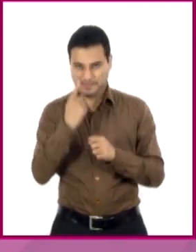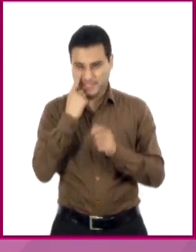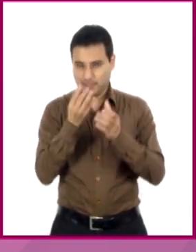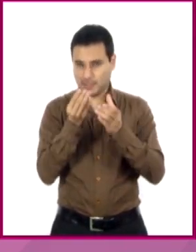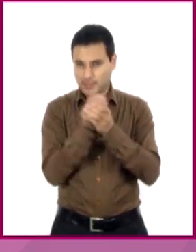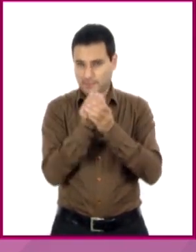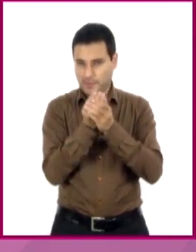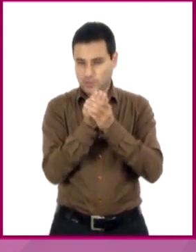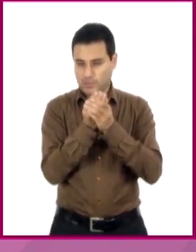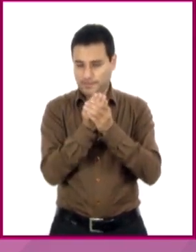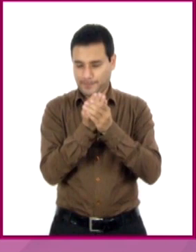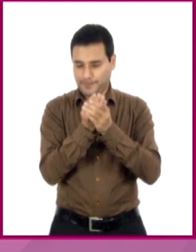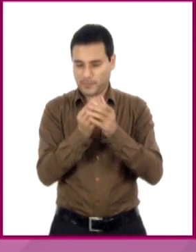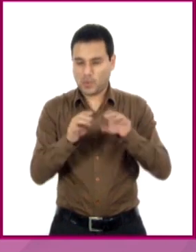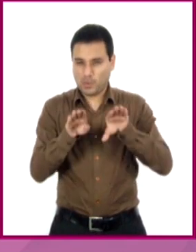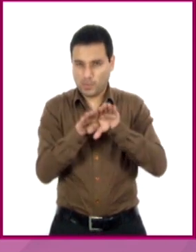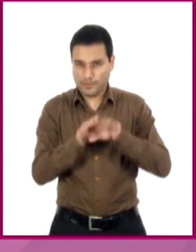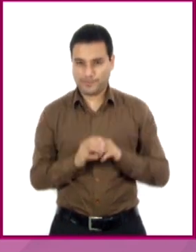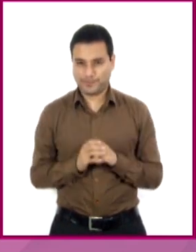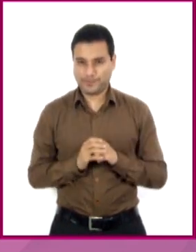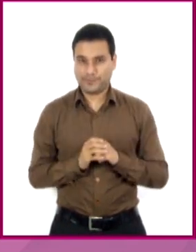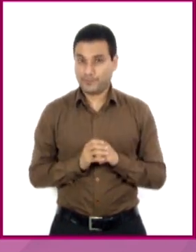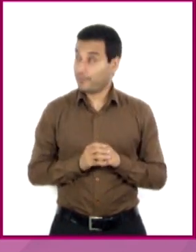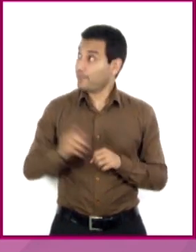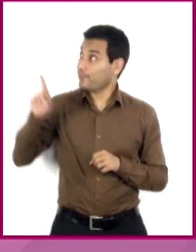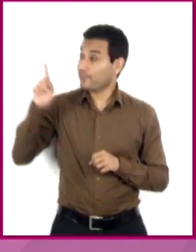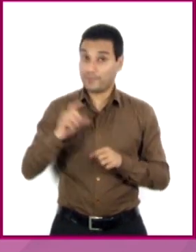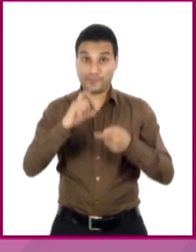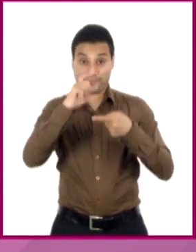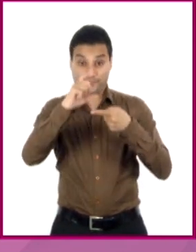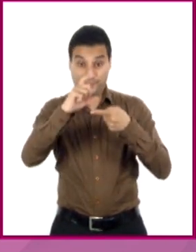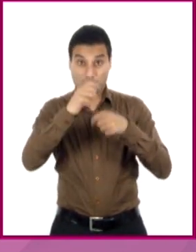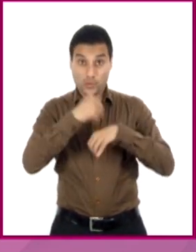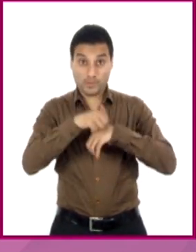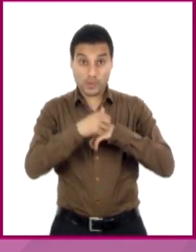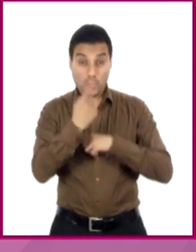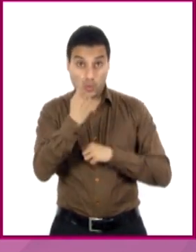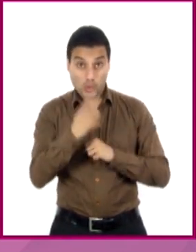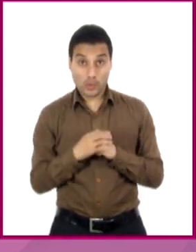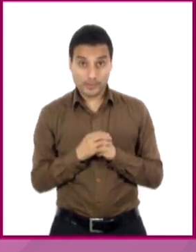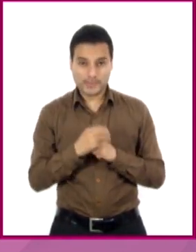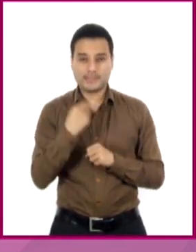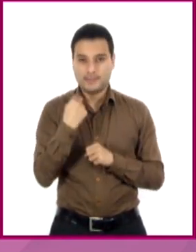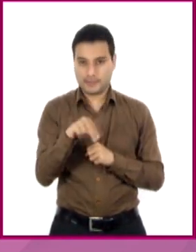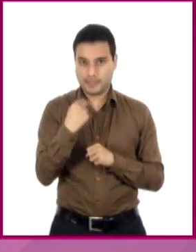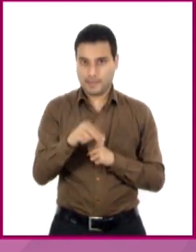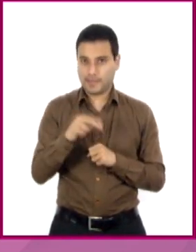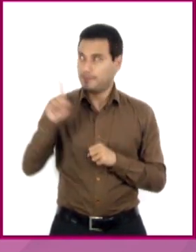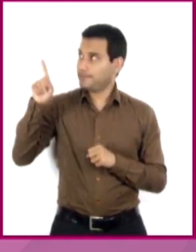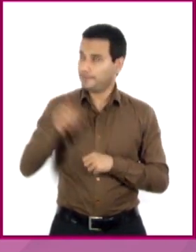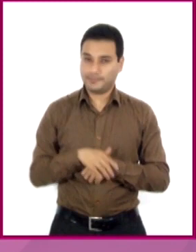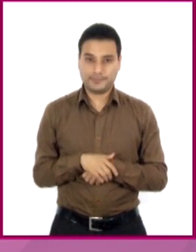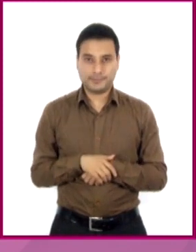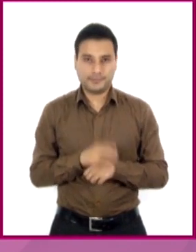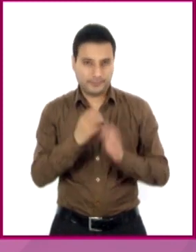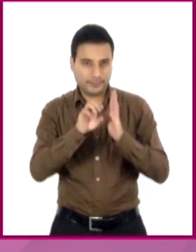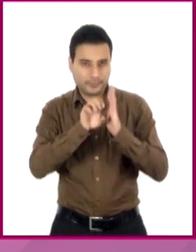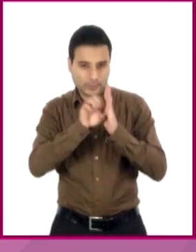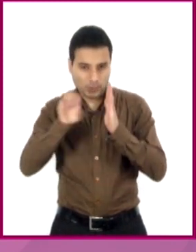clasificación. Las fracciones en las que el numerador es 1 se llaman fracciones unitarias. Por